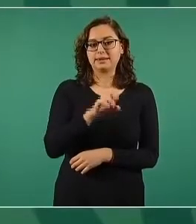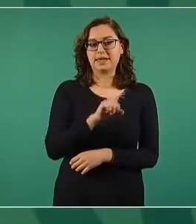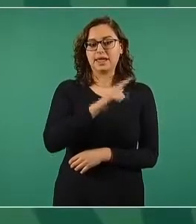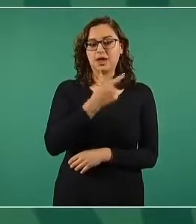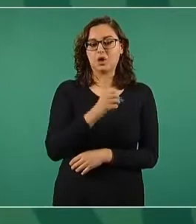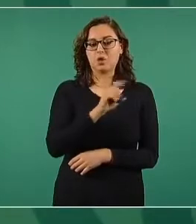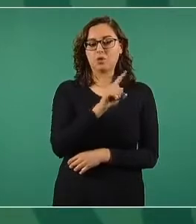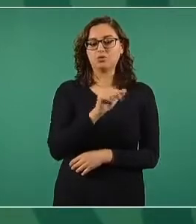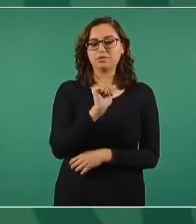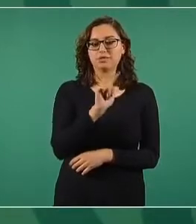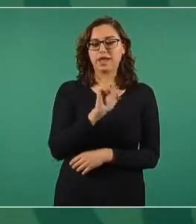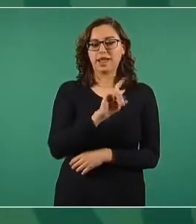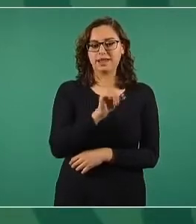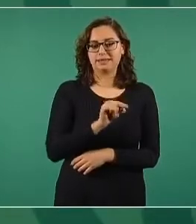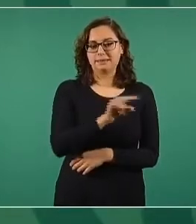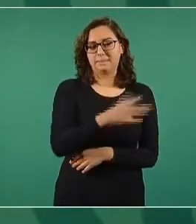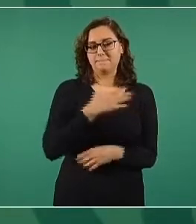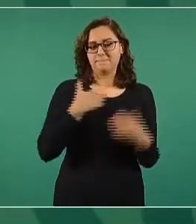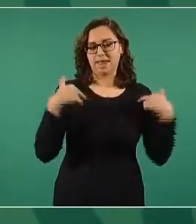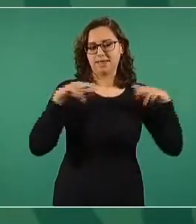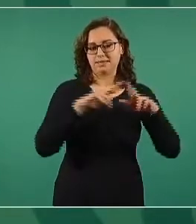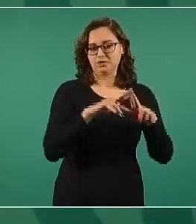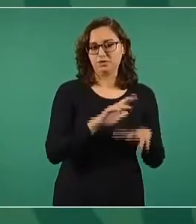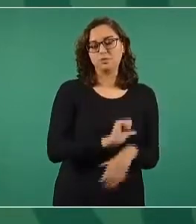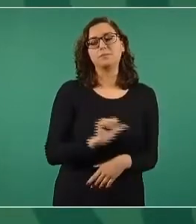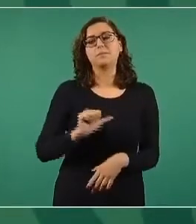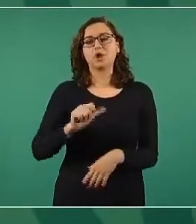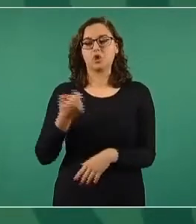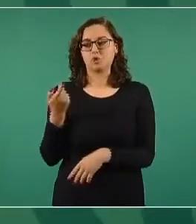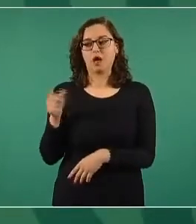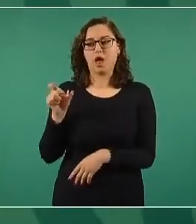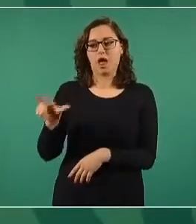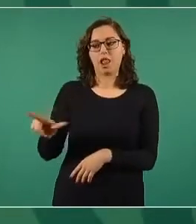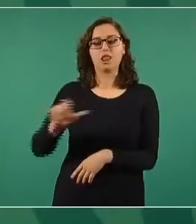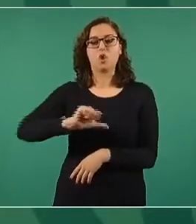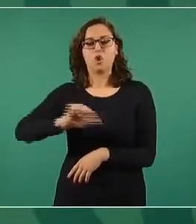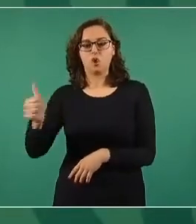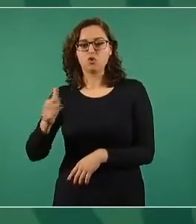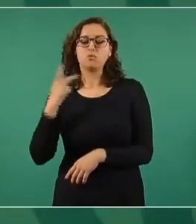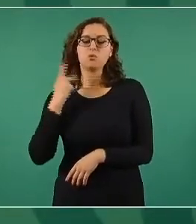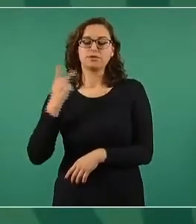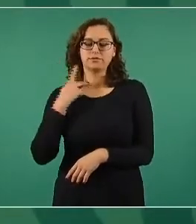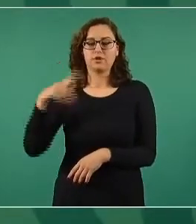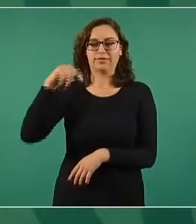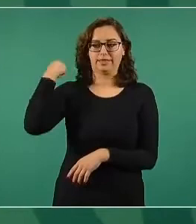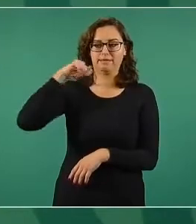Bueno, otro político tabasqueño, muy bueno, Carlos Madrazo,